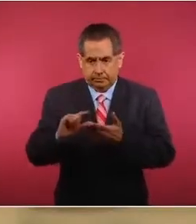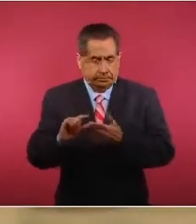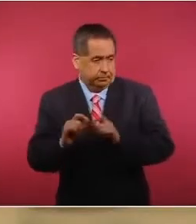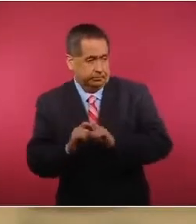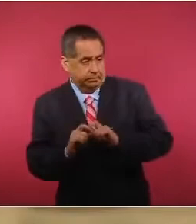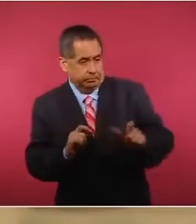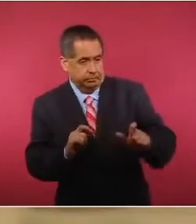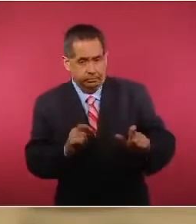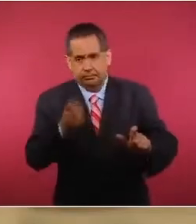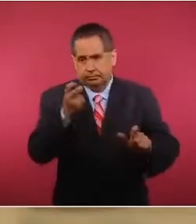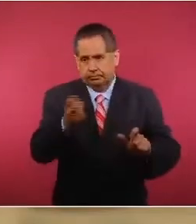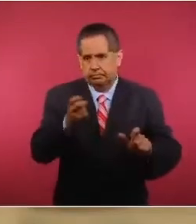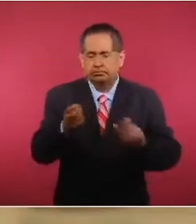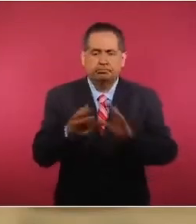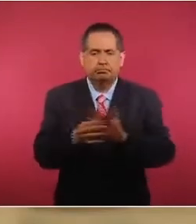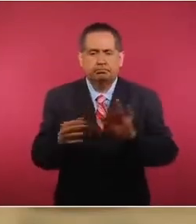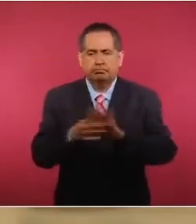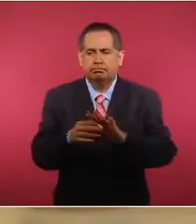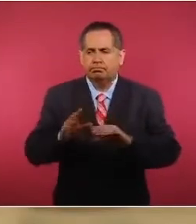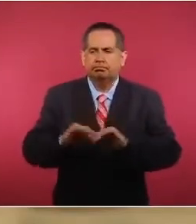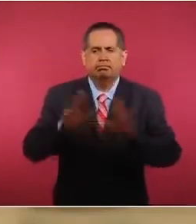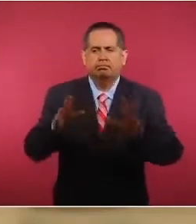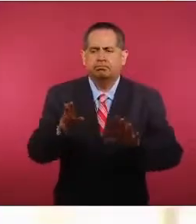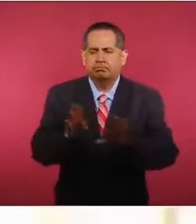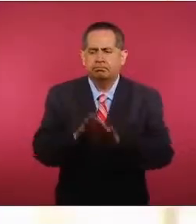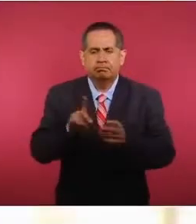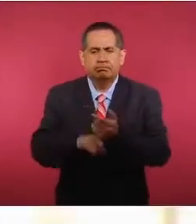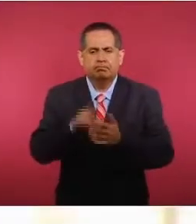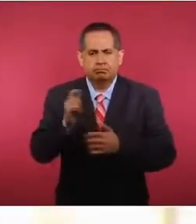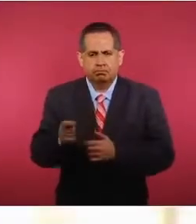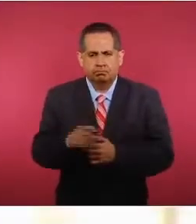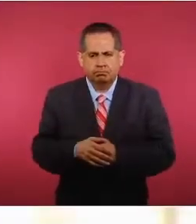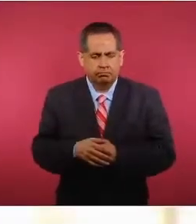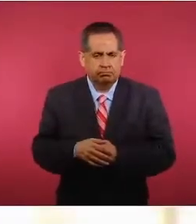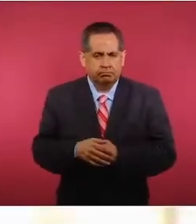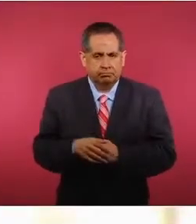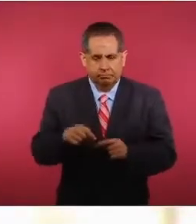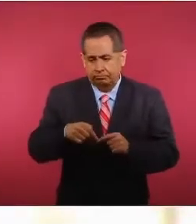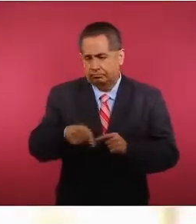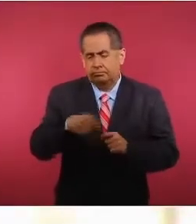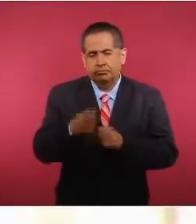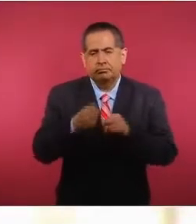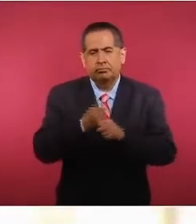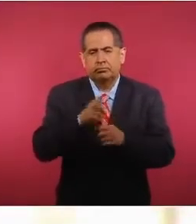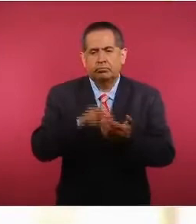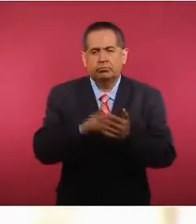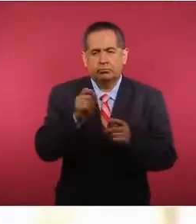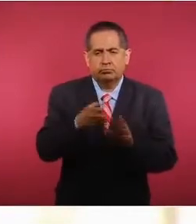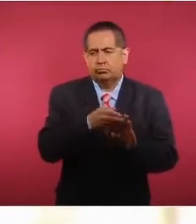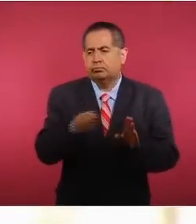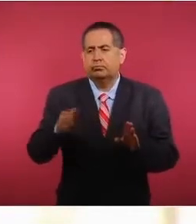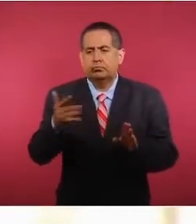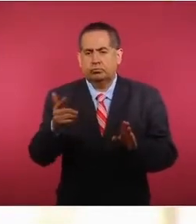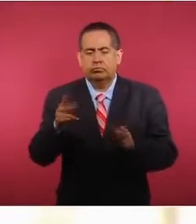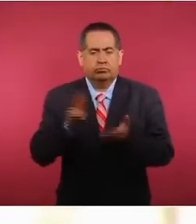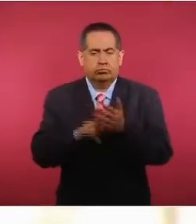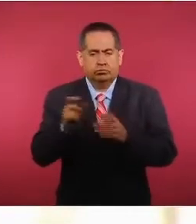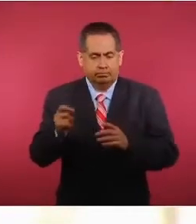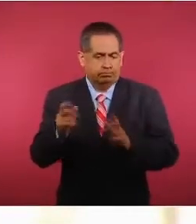lo que va del 20 hasta julio del